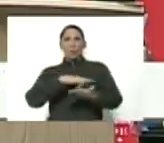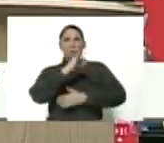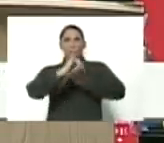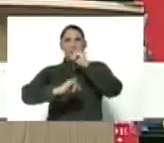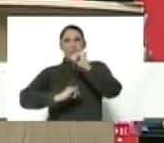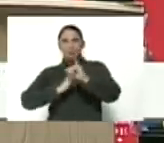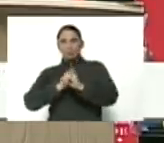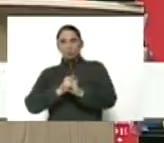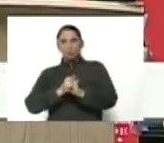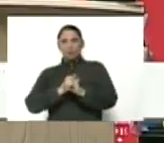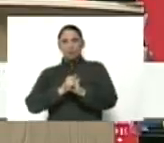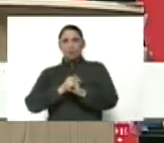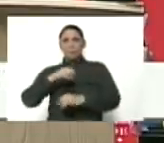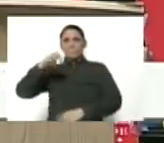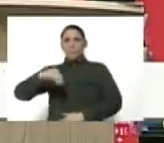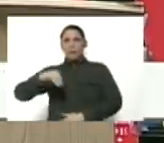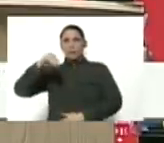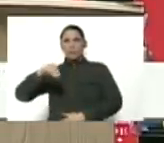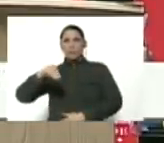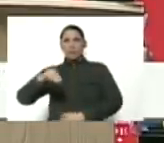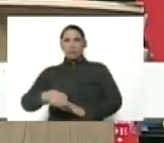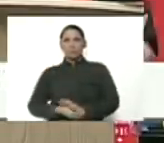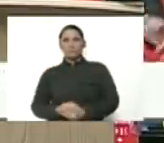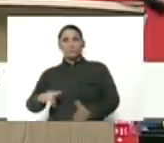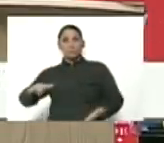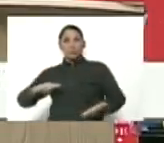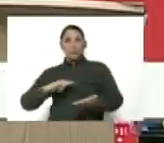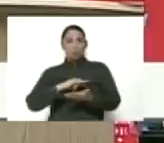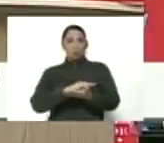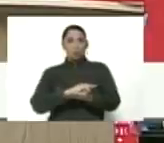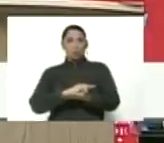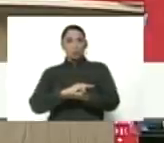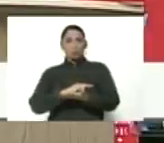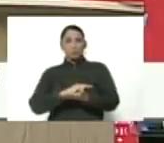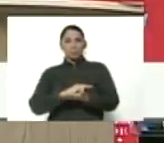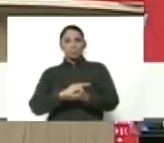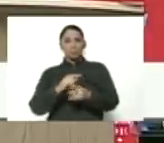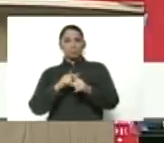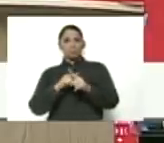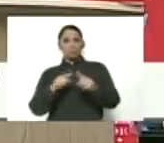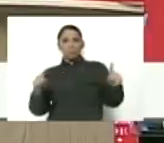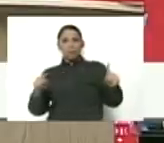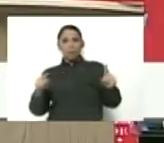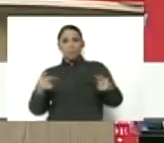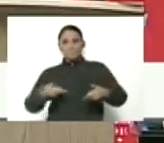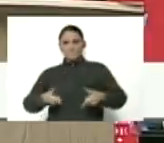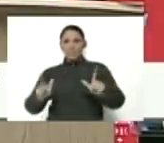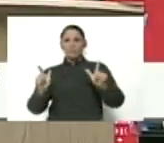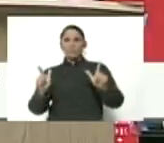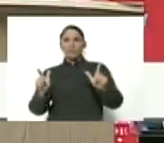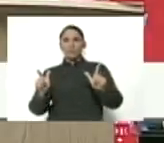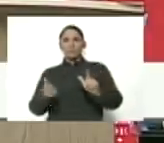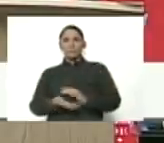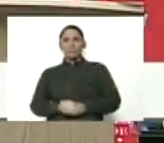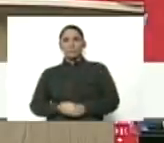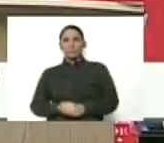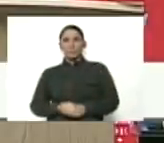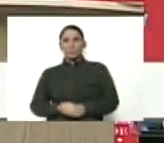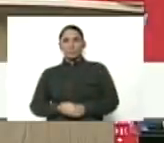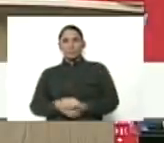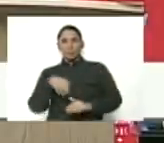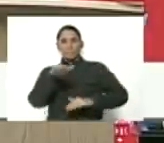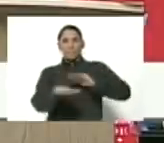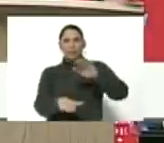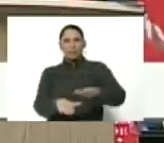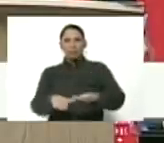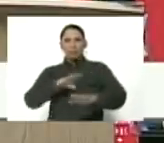Internacional Simón Bolívar en Maiquetía, del Aeropuerto de La Carlota, para permitir, para dar paso franco, para